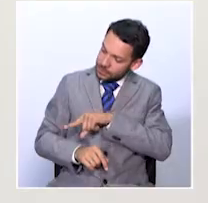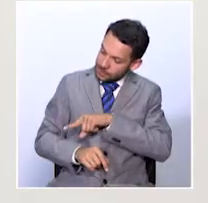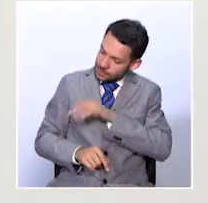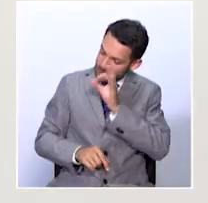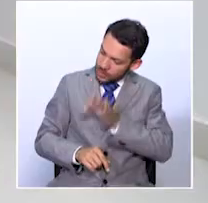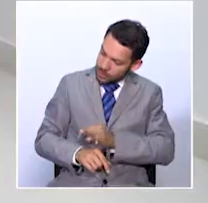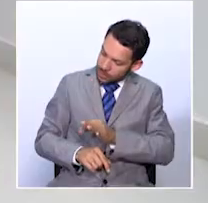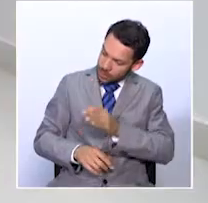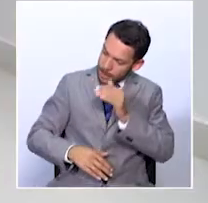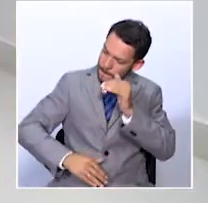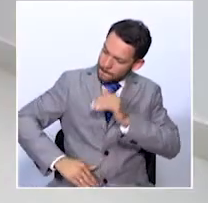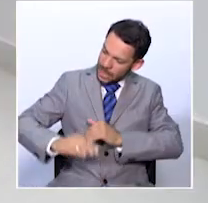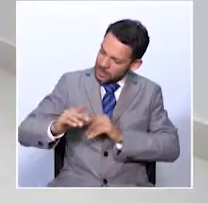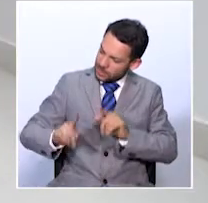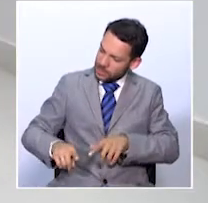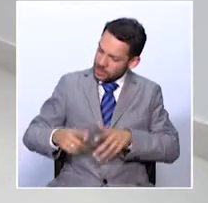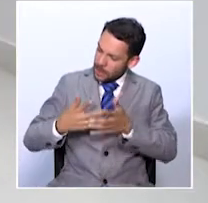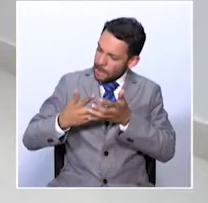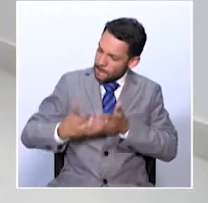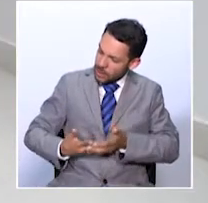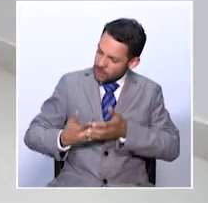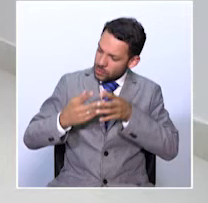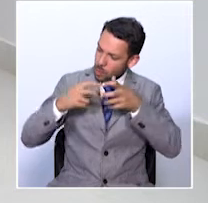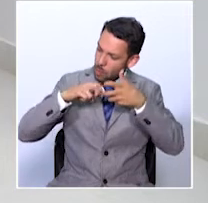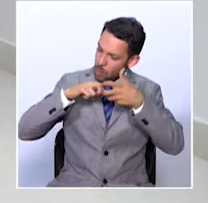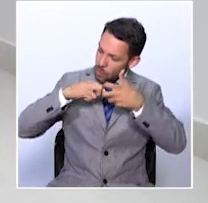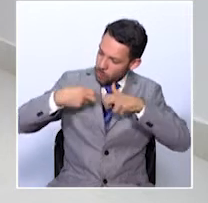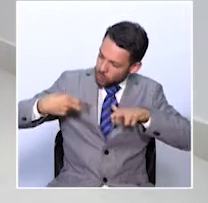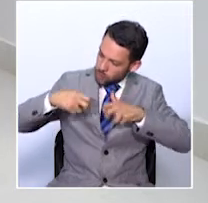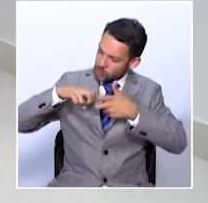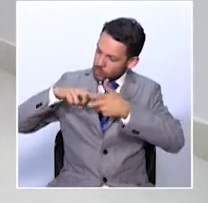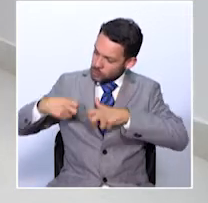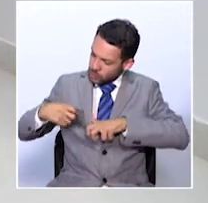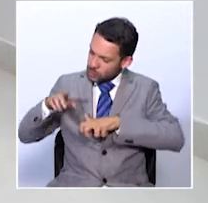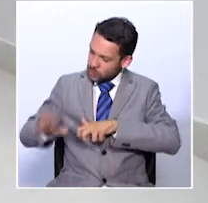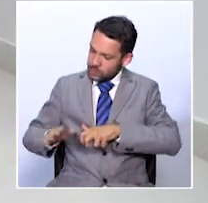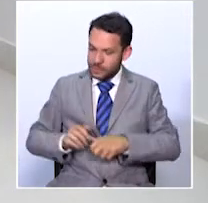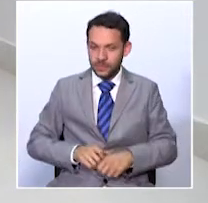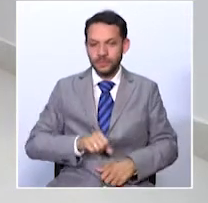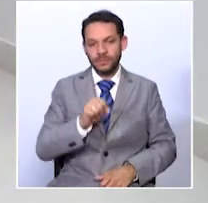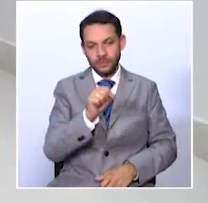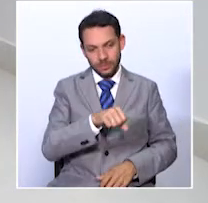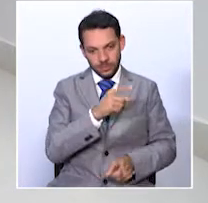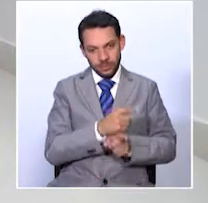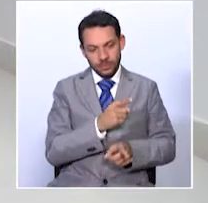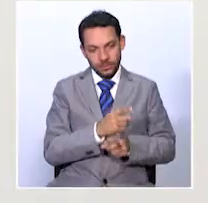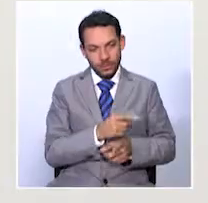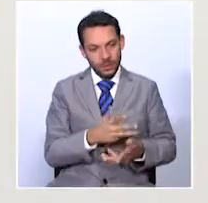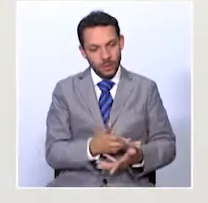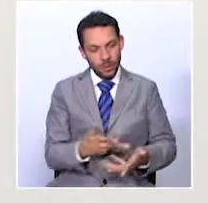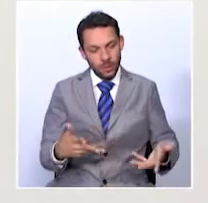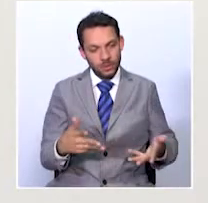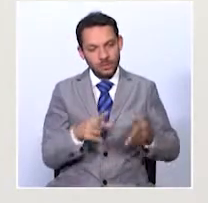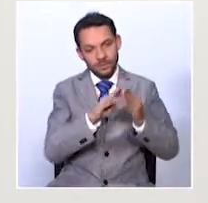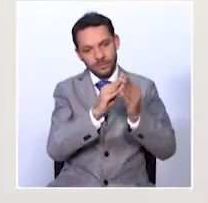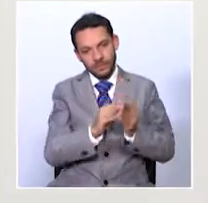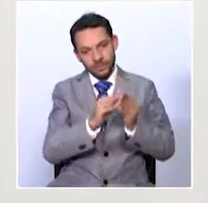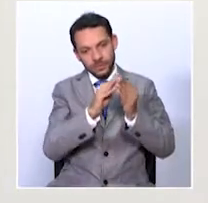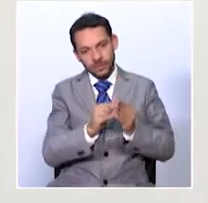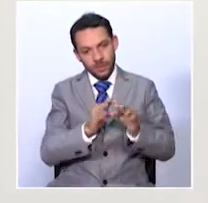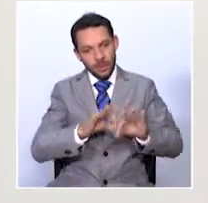marque más, el peso del músculo acá. Sí, nosotros tenemos unos ligamentos que nos fijan ciertas unidades estéticas en la